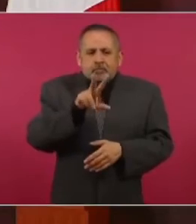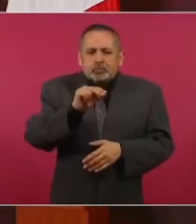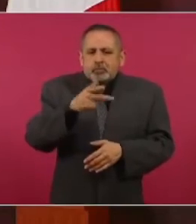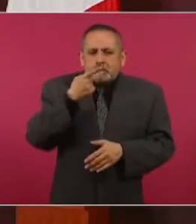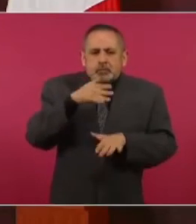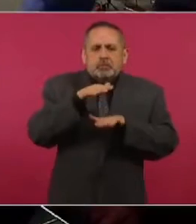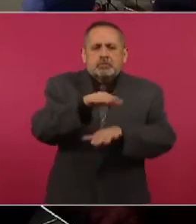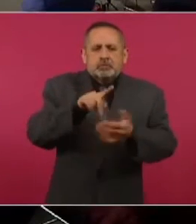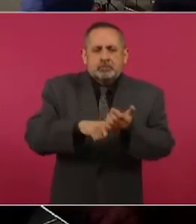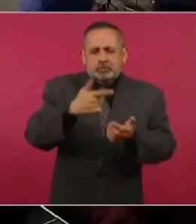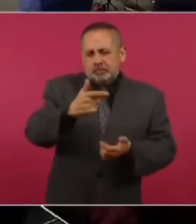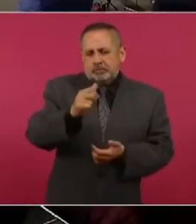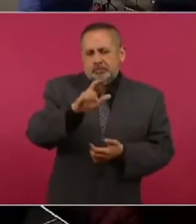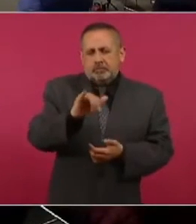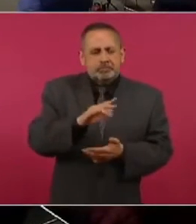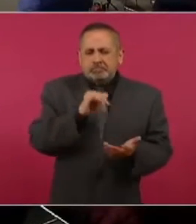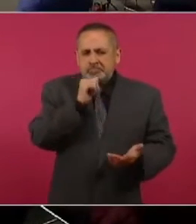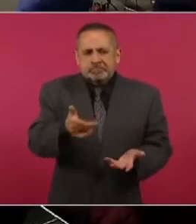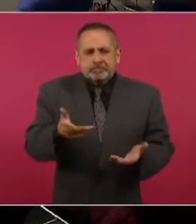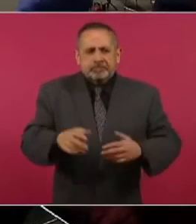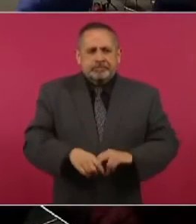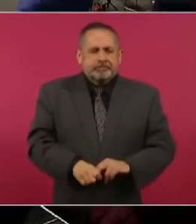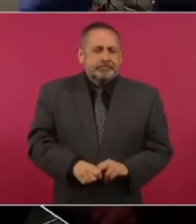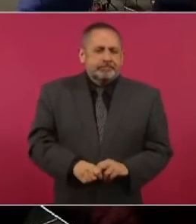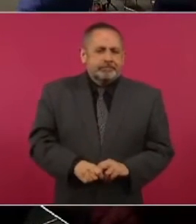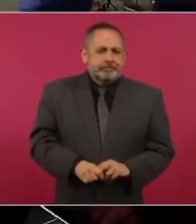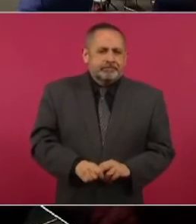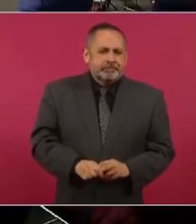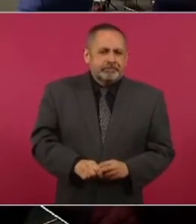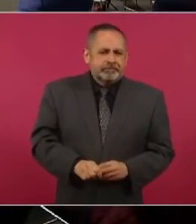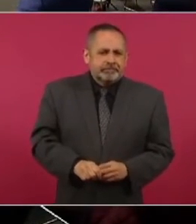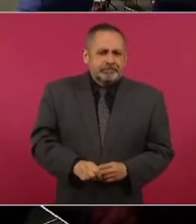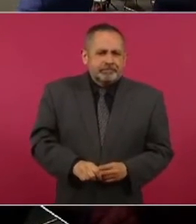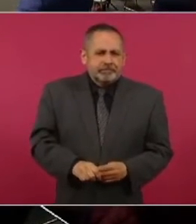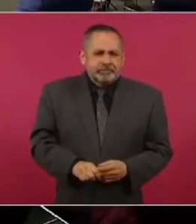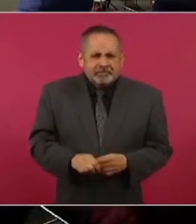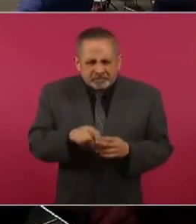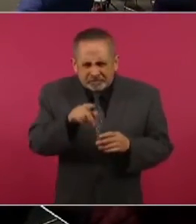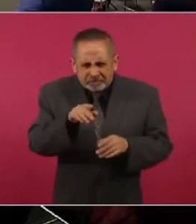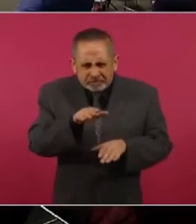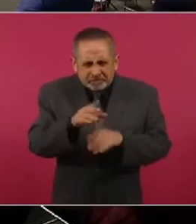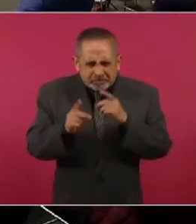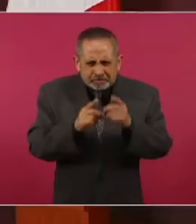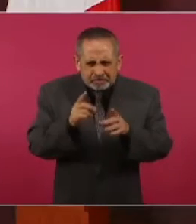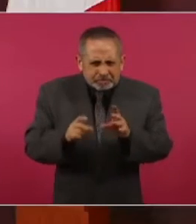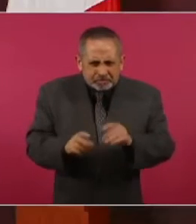adelante. No es. Ese no, ese es deportivo, ¿no?